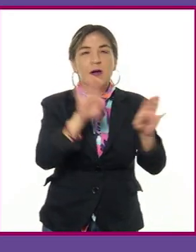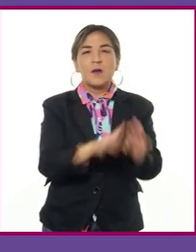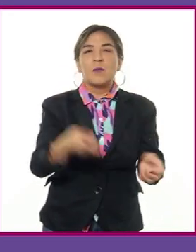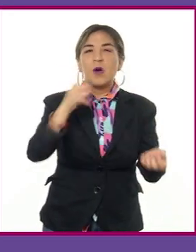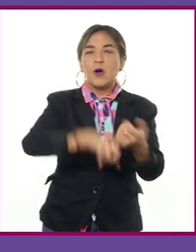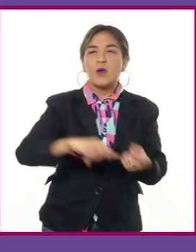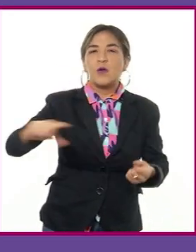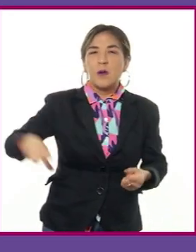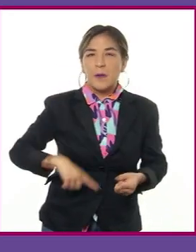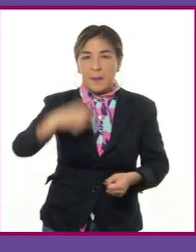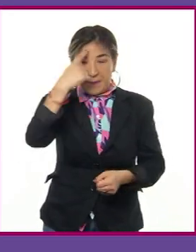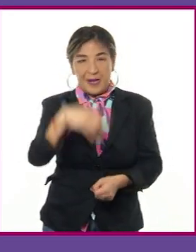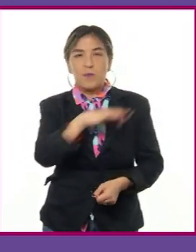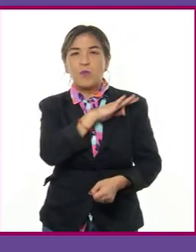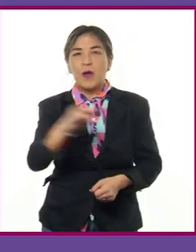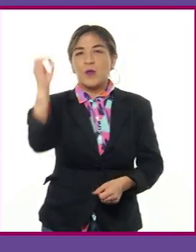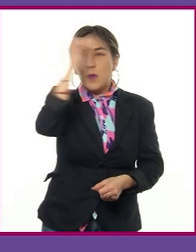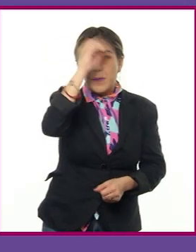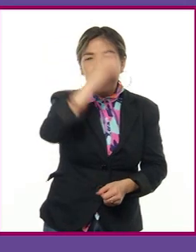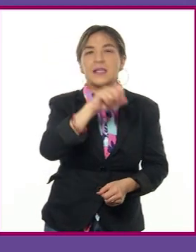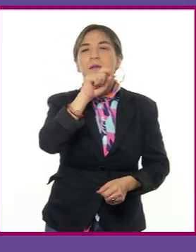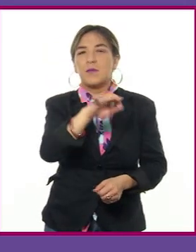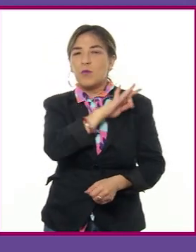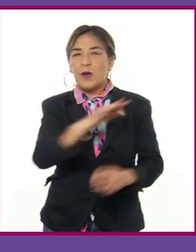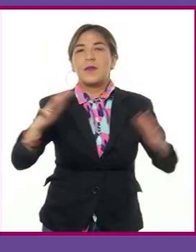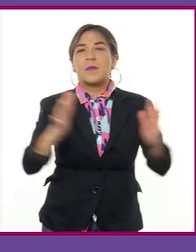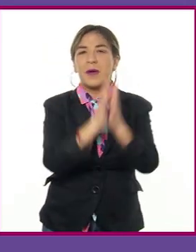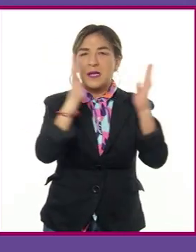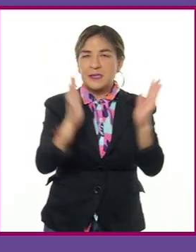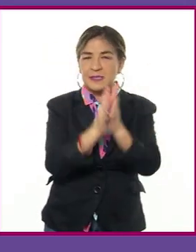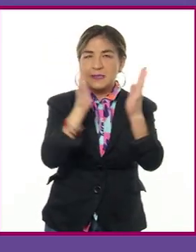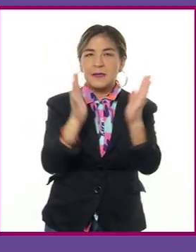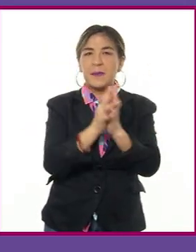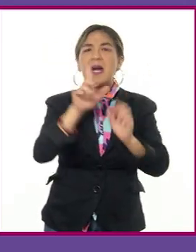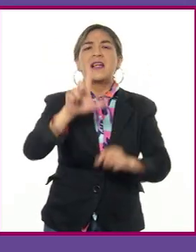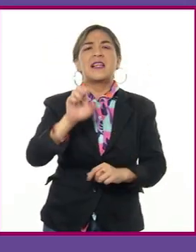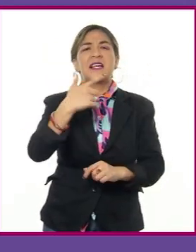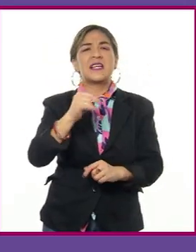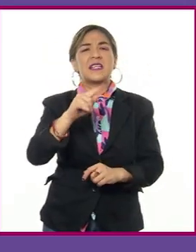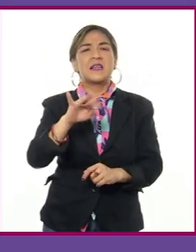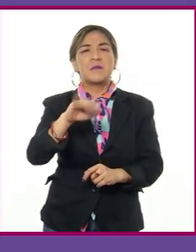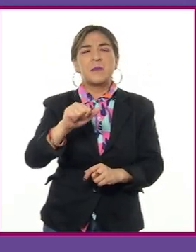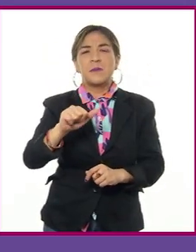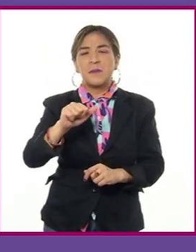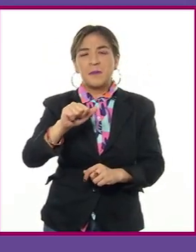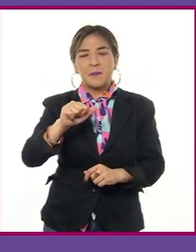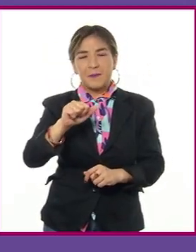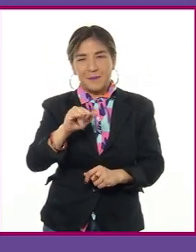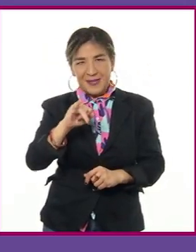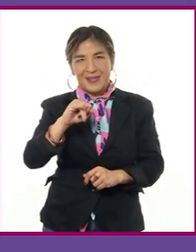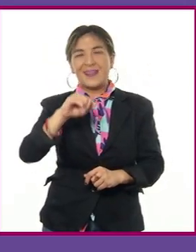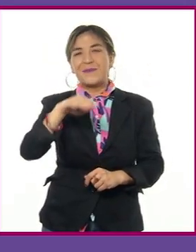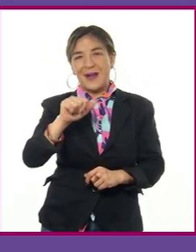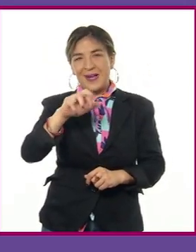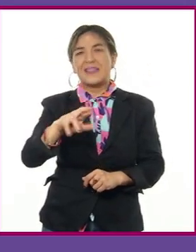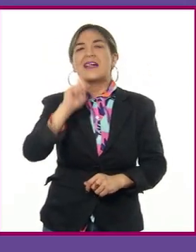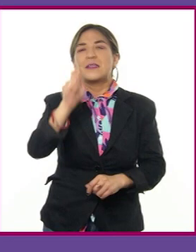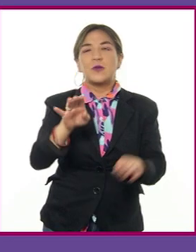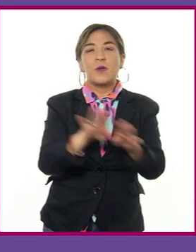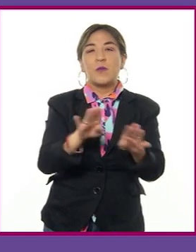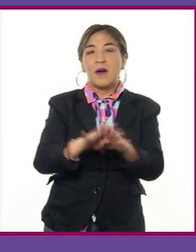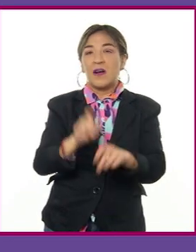participar. Y legitimidad es no privar a los